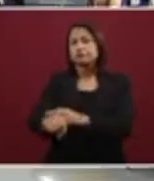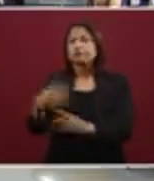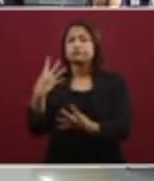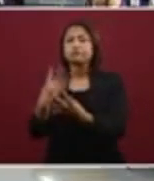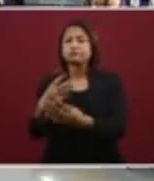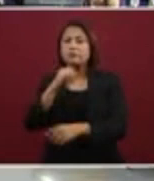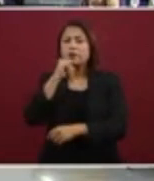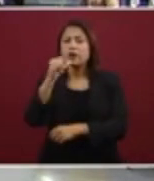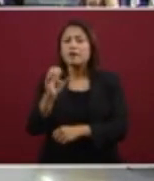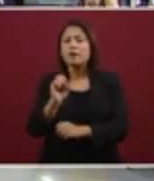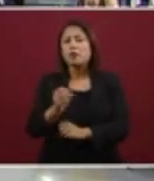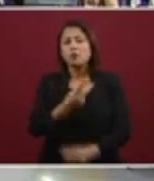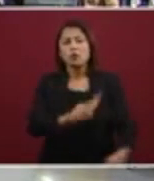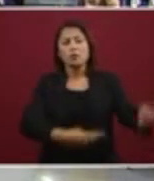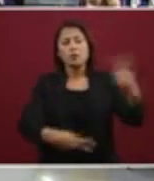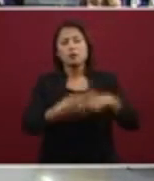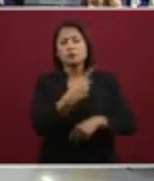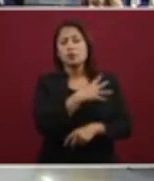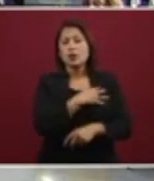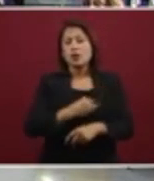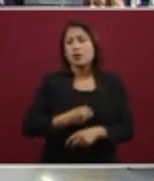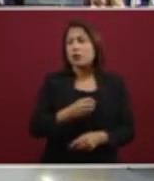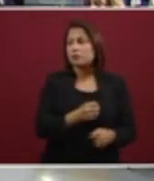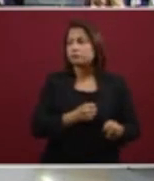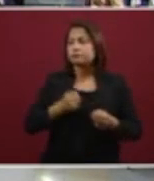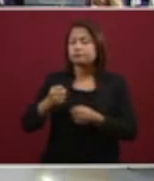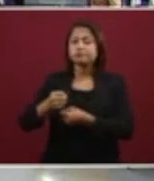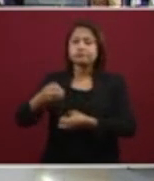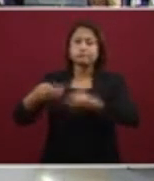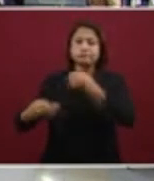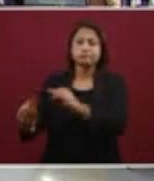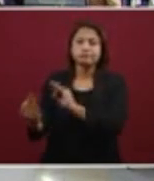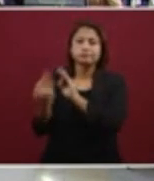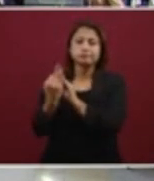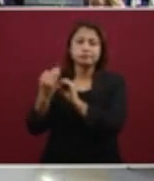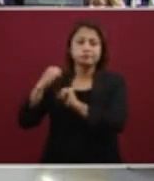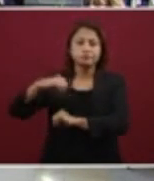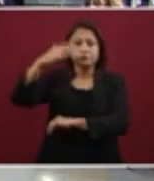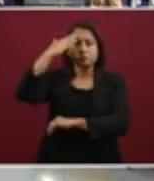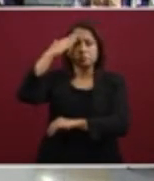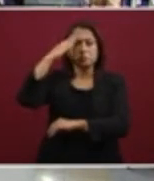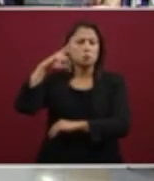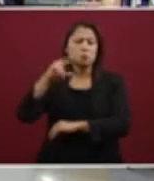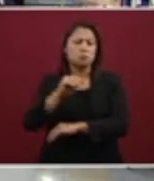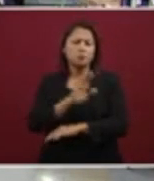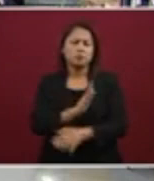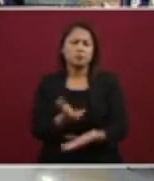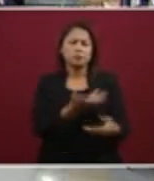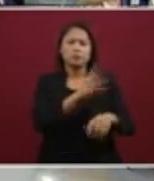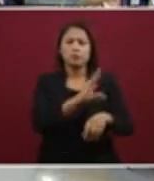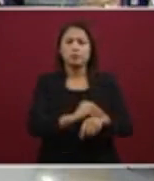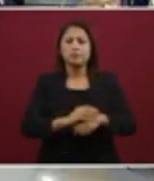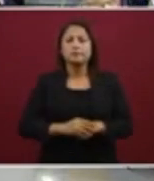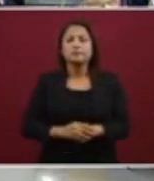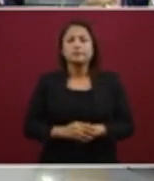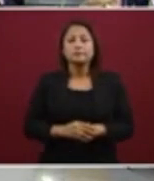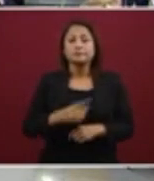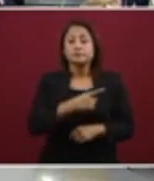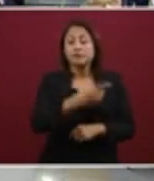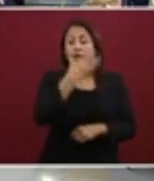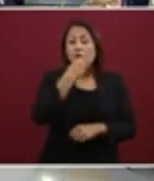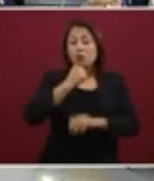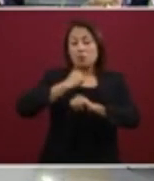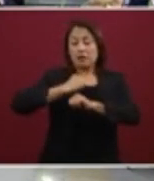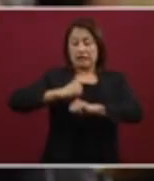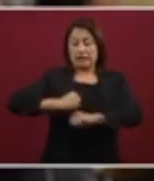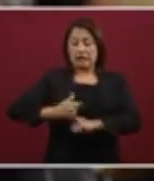las autoridades a la menor de 11 años. Este funcionario trabaja en una comisión tan importante y tiene que ver con